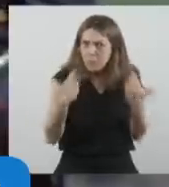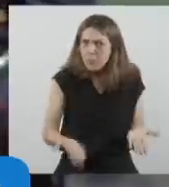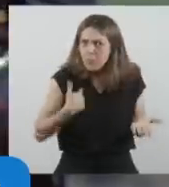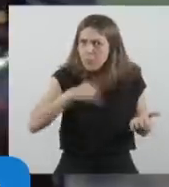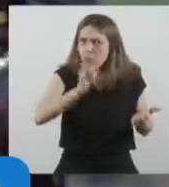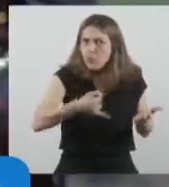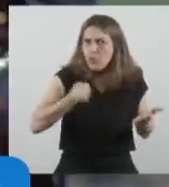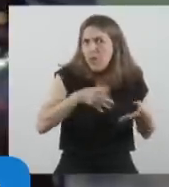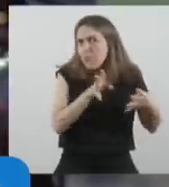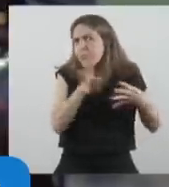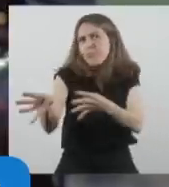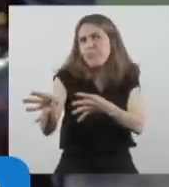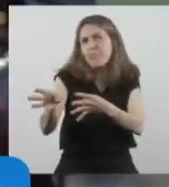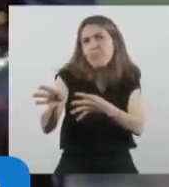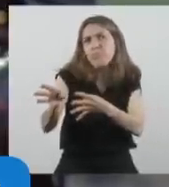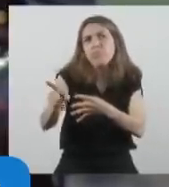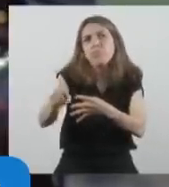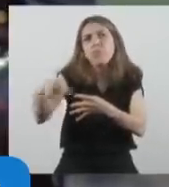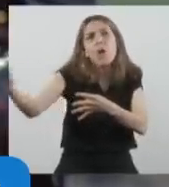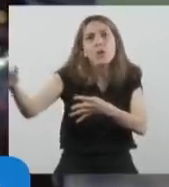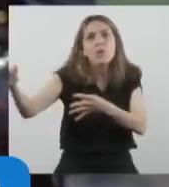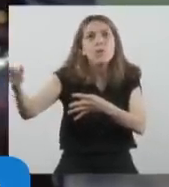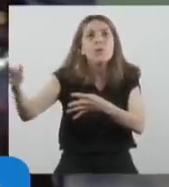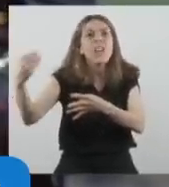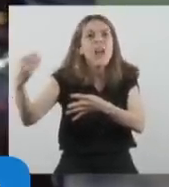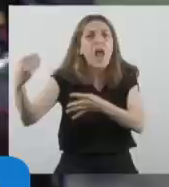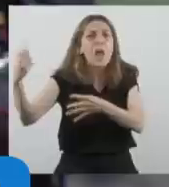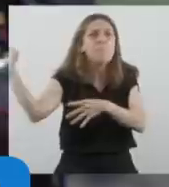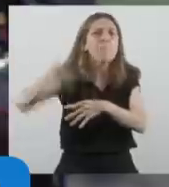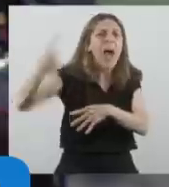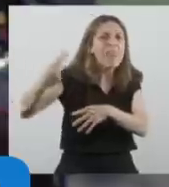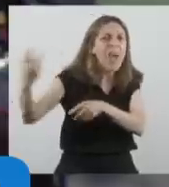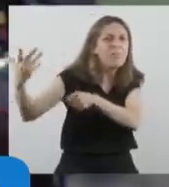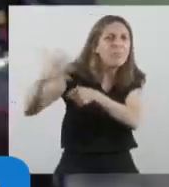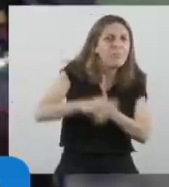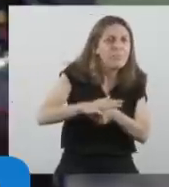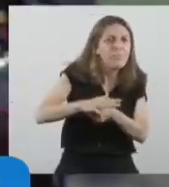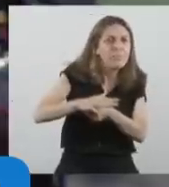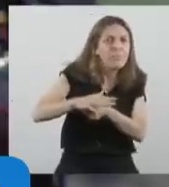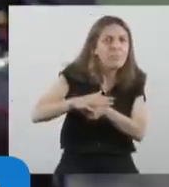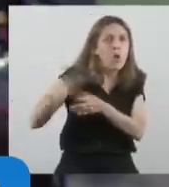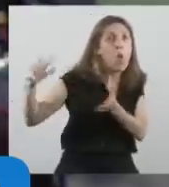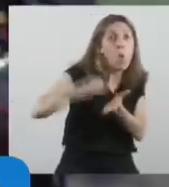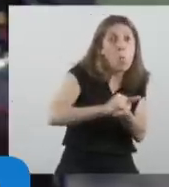contra otros que querían dominar nos que nos dominaban y querían seguir haciéndolo